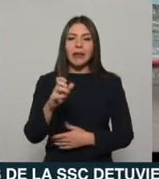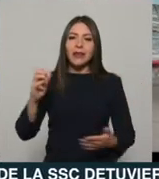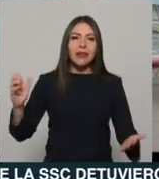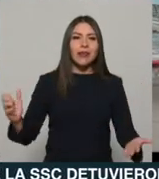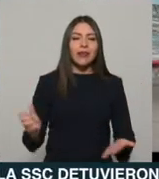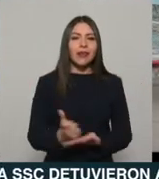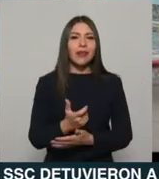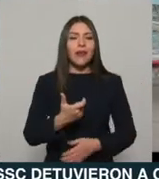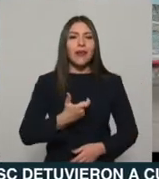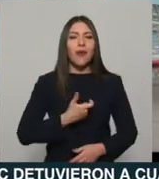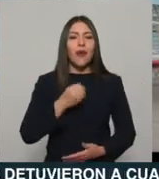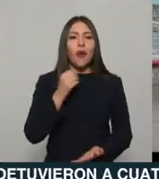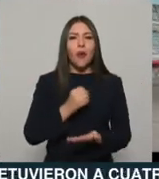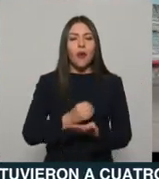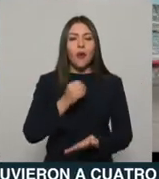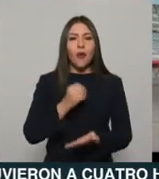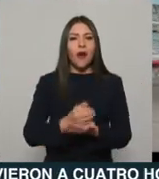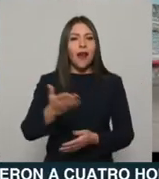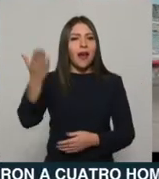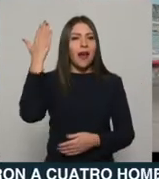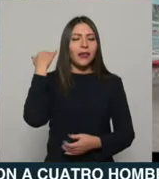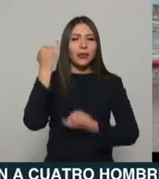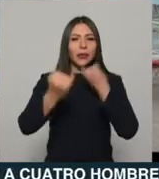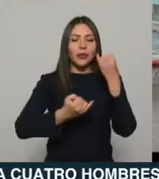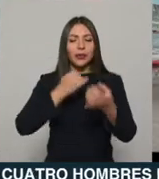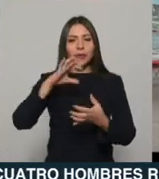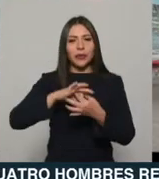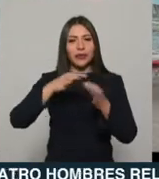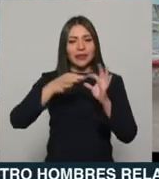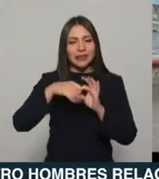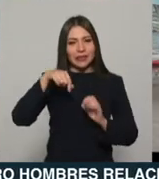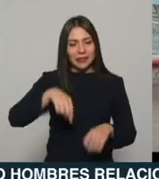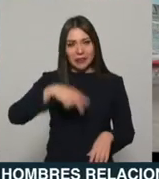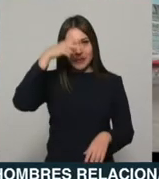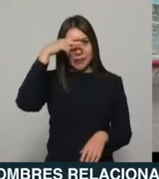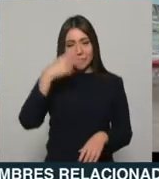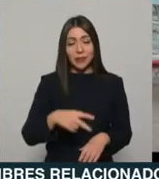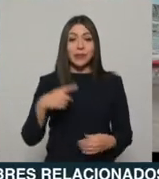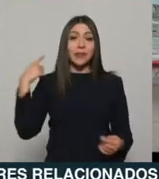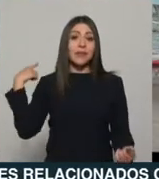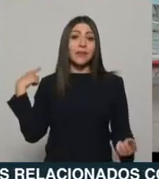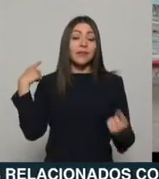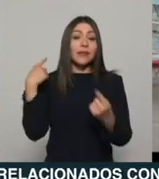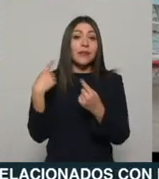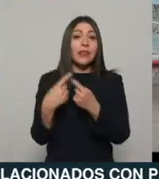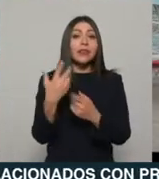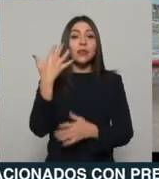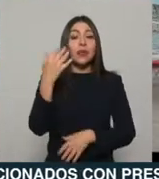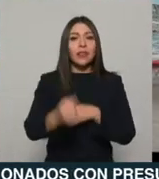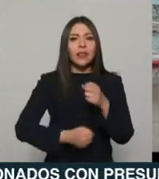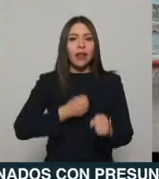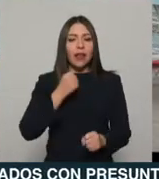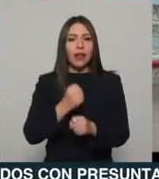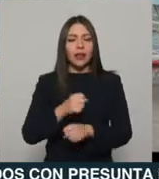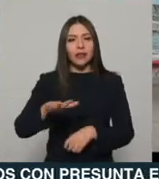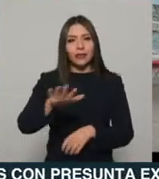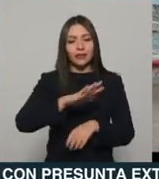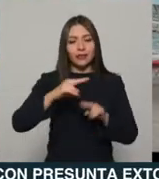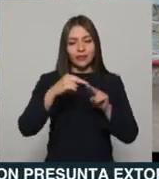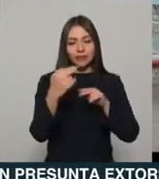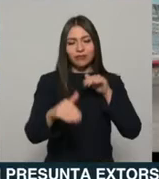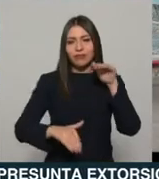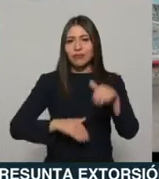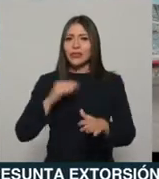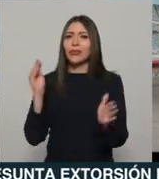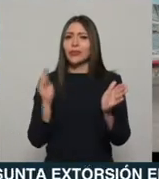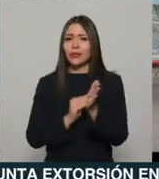oro en la justa olímpica realizada aquí en nuestro país. A 50 años de ese gran hecho, la Alberca Olímpica sigue atesorando